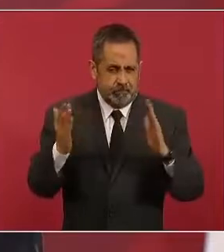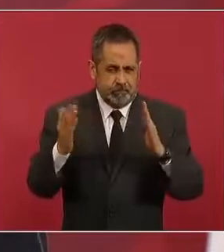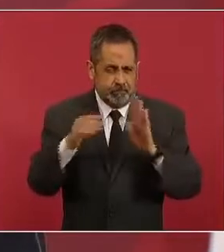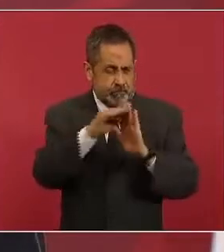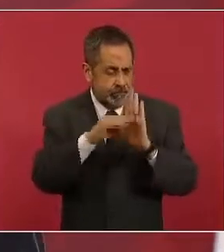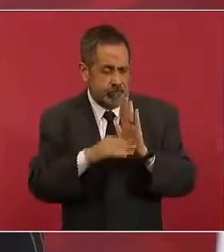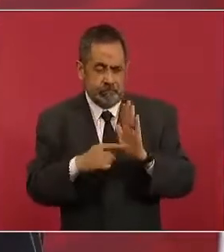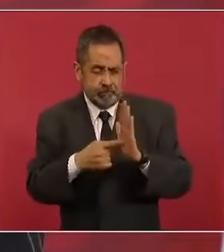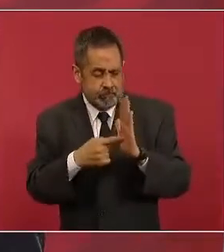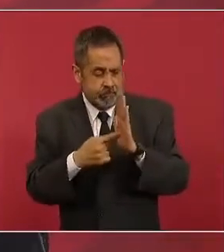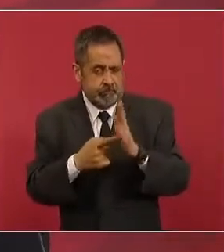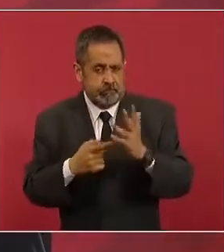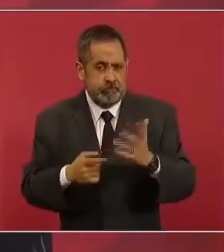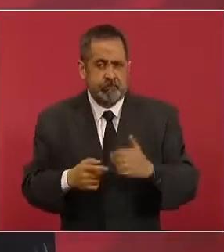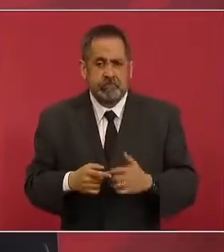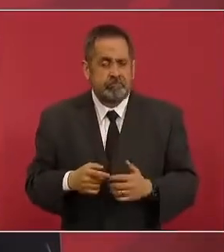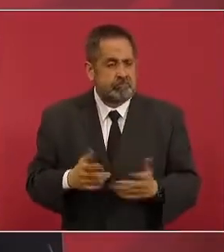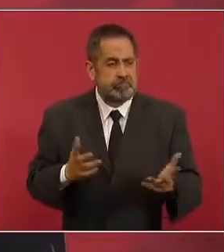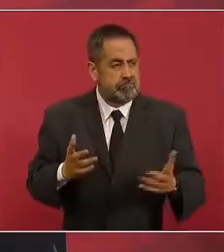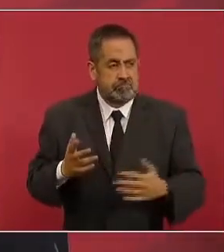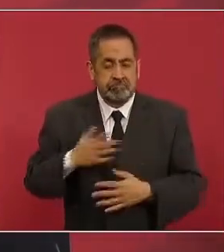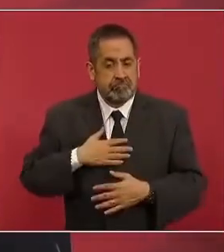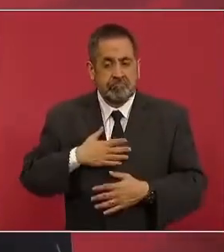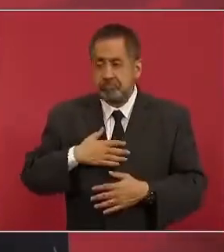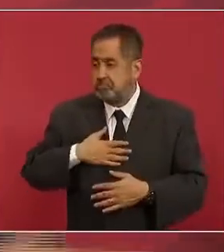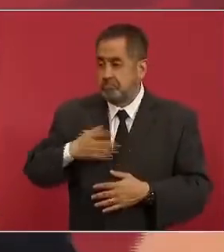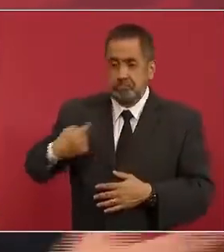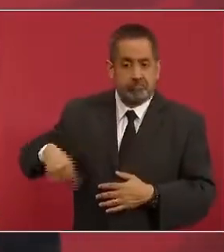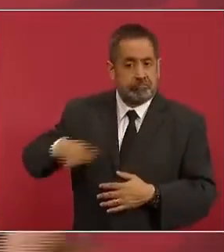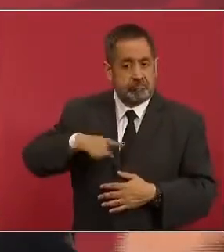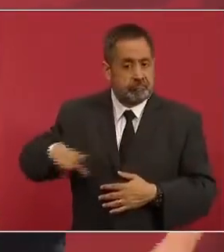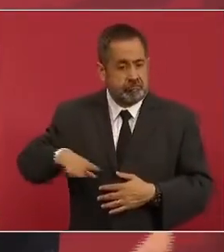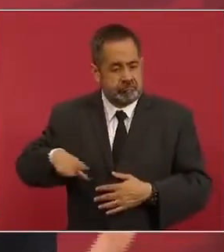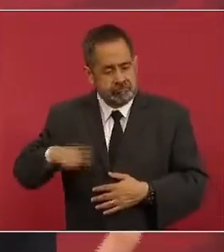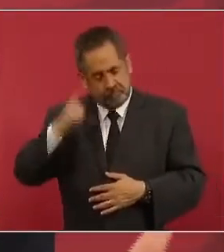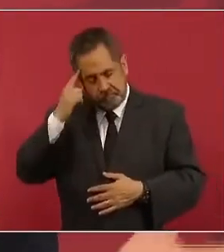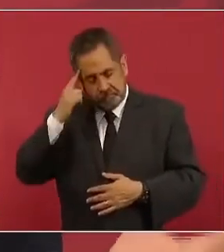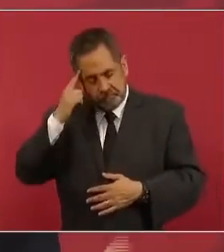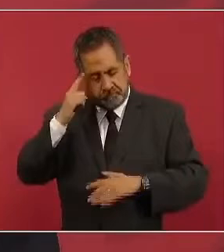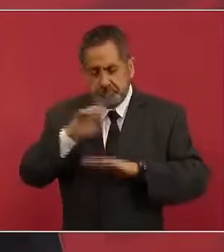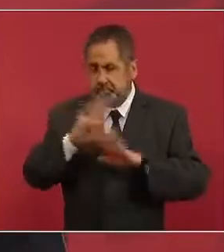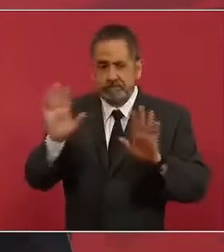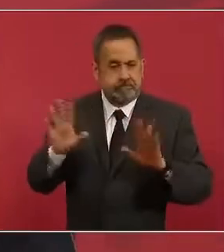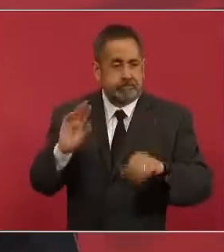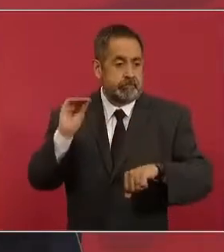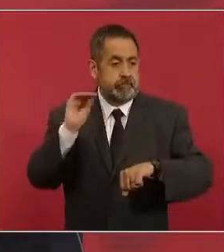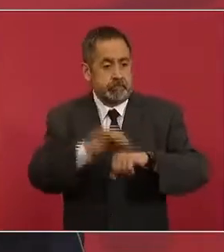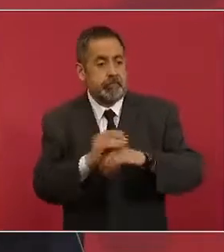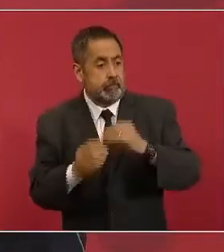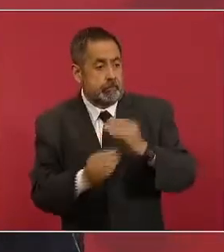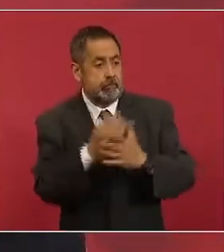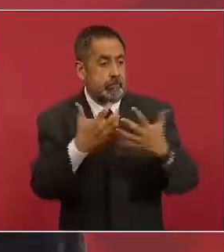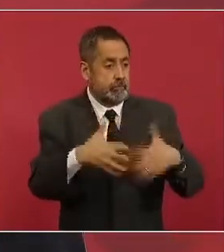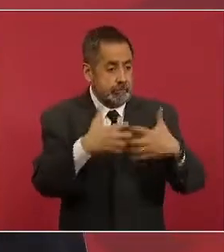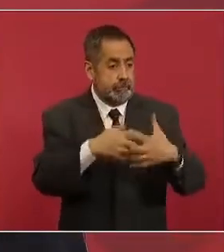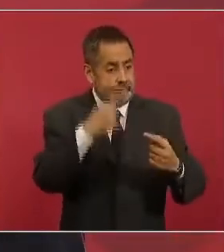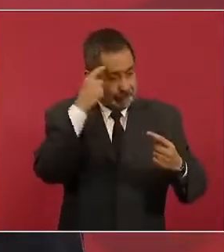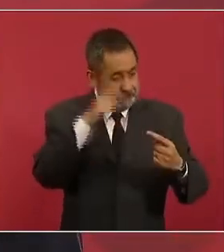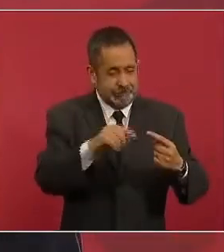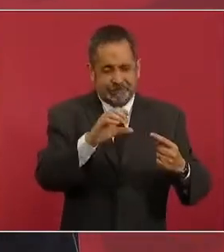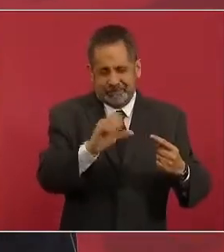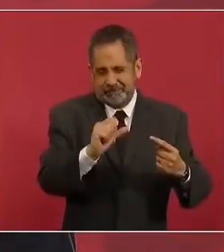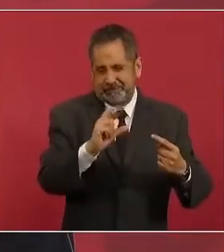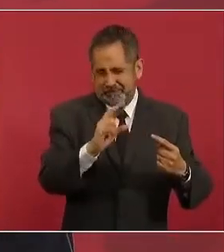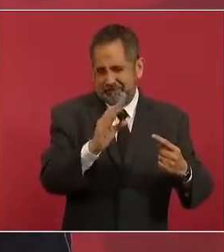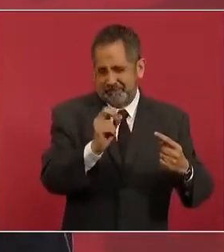Nosotros estamos haciendo el compromiso de no crear plantas de carbón. Otra de las cosas